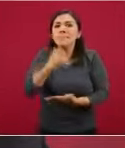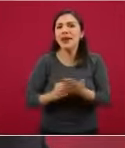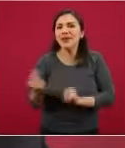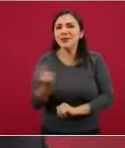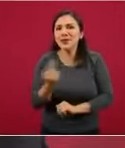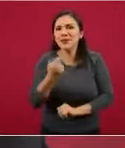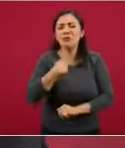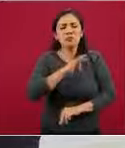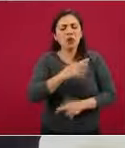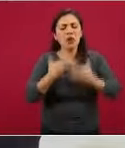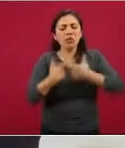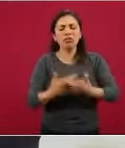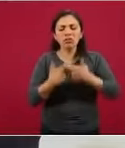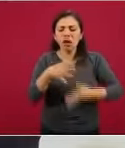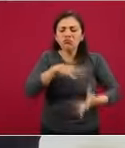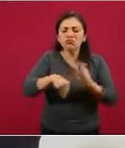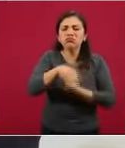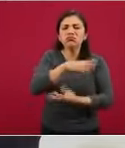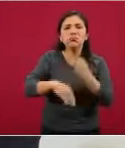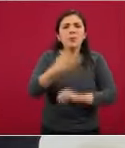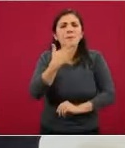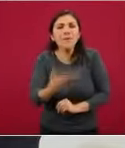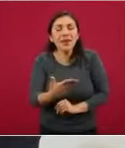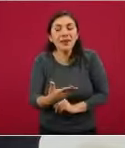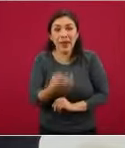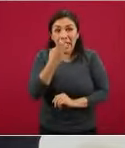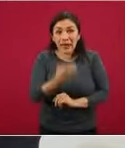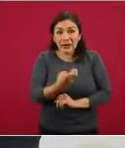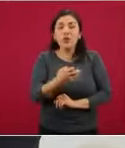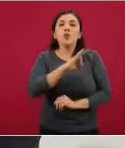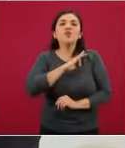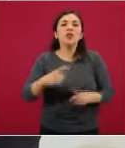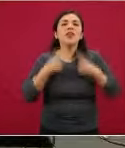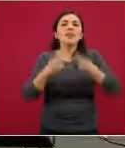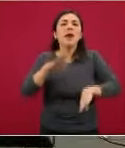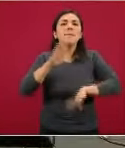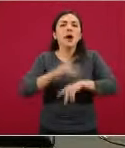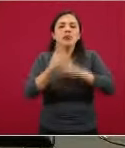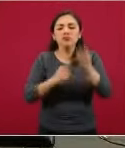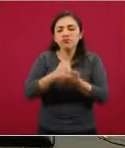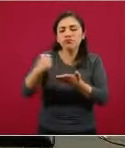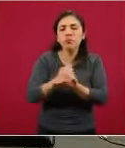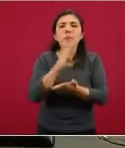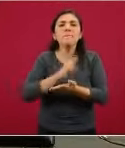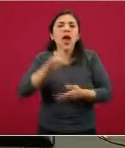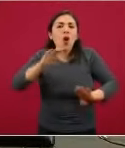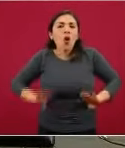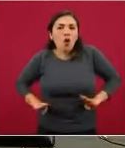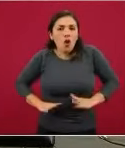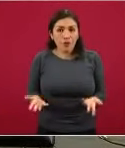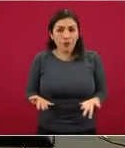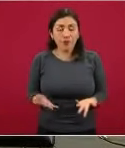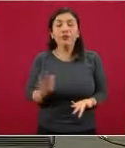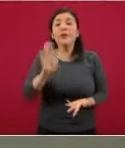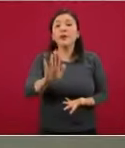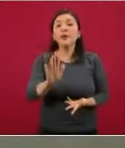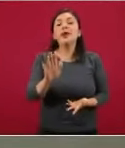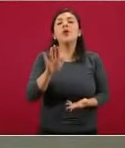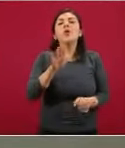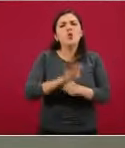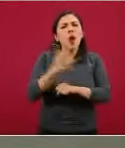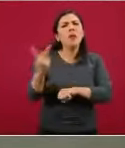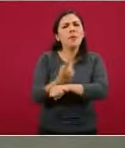sustentables, y eso nos permite ofrecer créditos en mejores condiciones. Ahora, lo